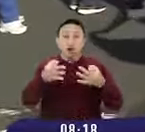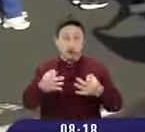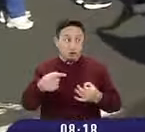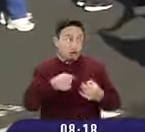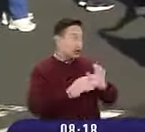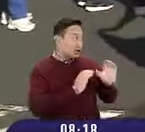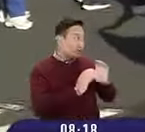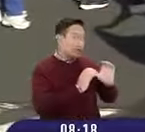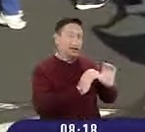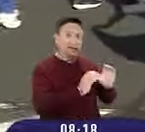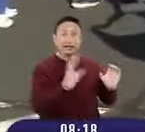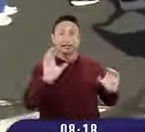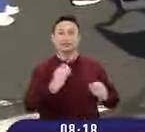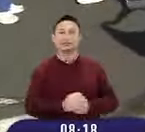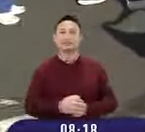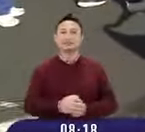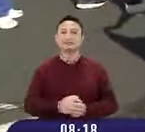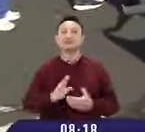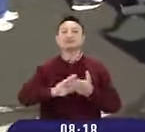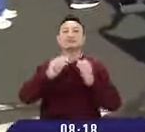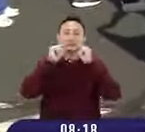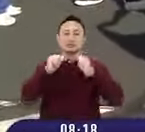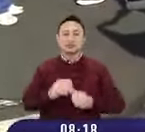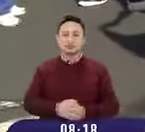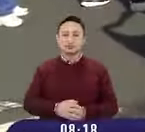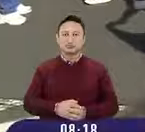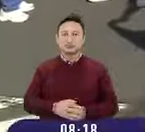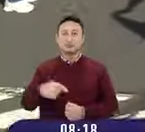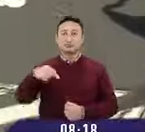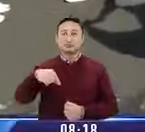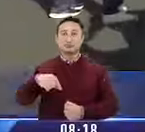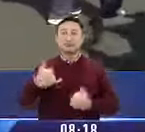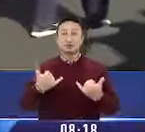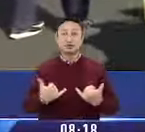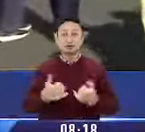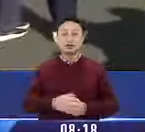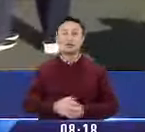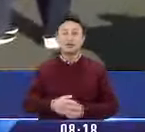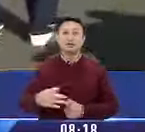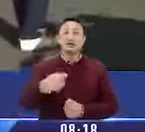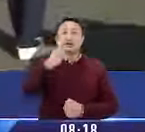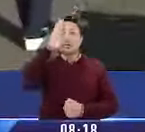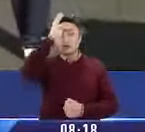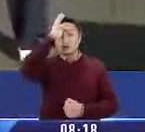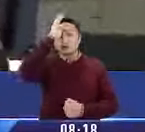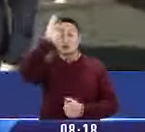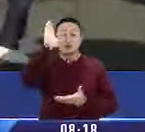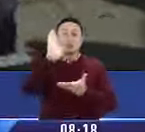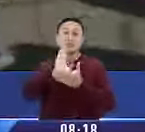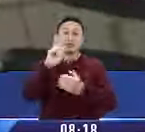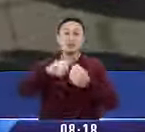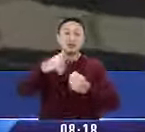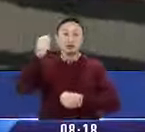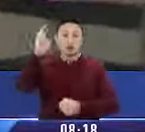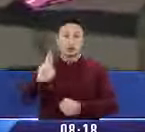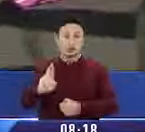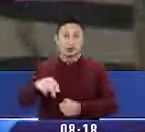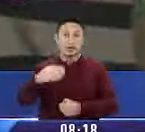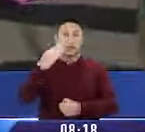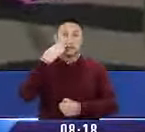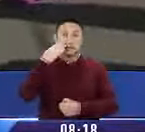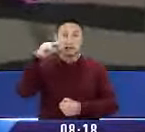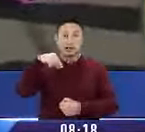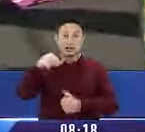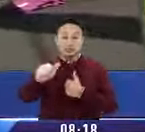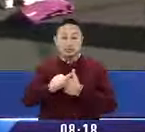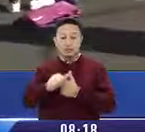con la mamita aquí, mamita y abuelita. Estamos, mire, en la serenata que organiza el Hospital del IES Quito Sur, Serenata a la Madre, porque estamos